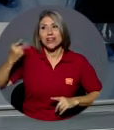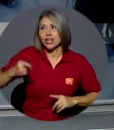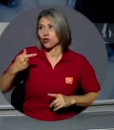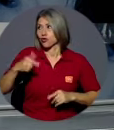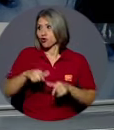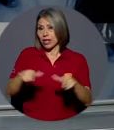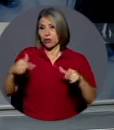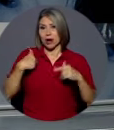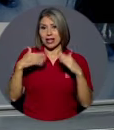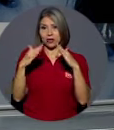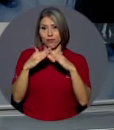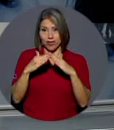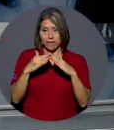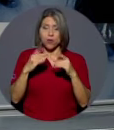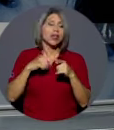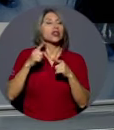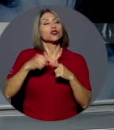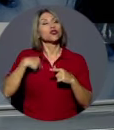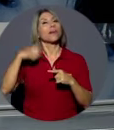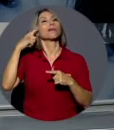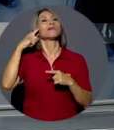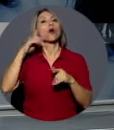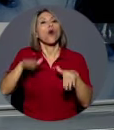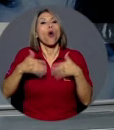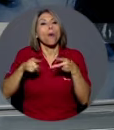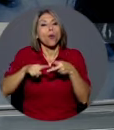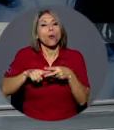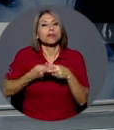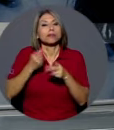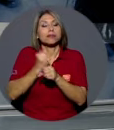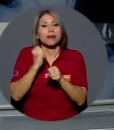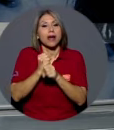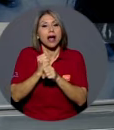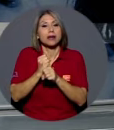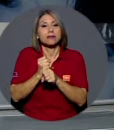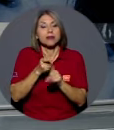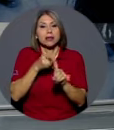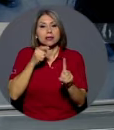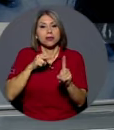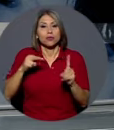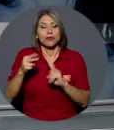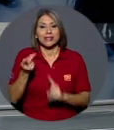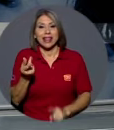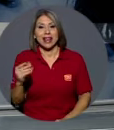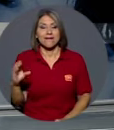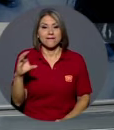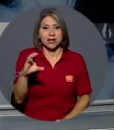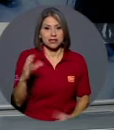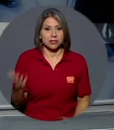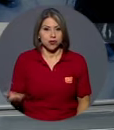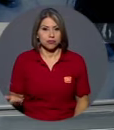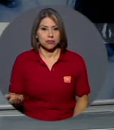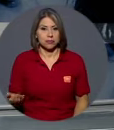definir cómo los voy a empezar a trabajar desde el punto de vista de la inversión, que es muy importante, ¿verdad? Desde el punto de vista